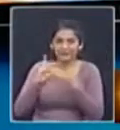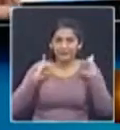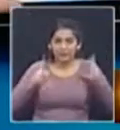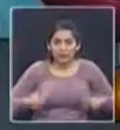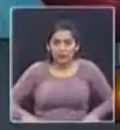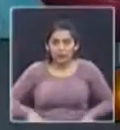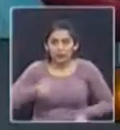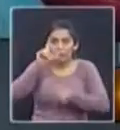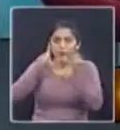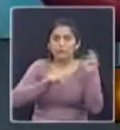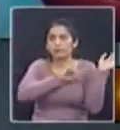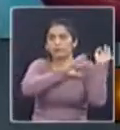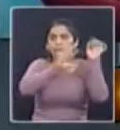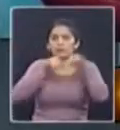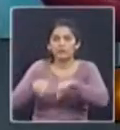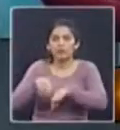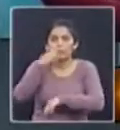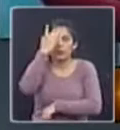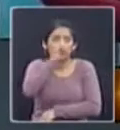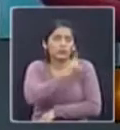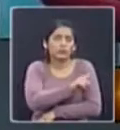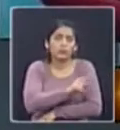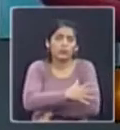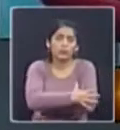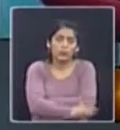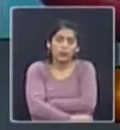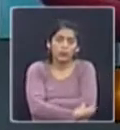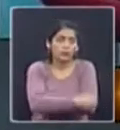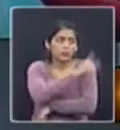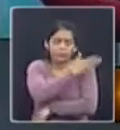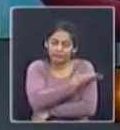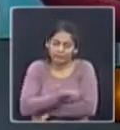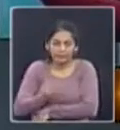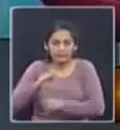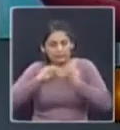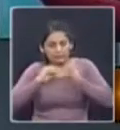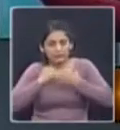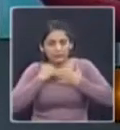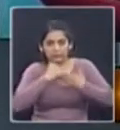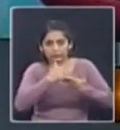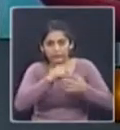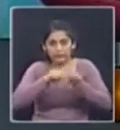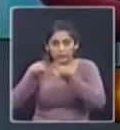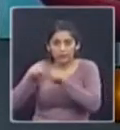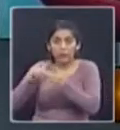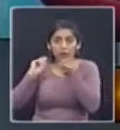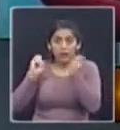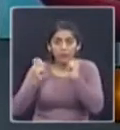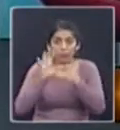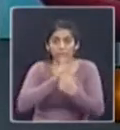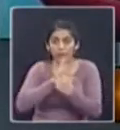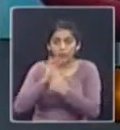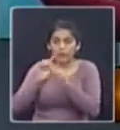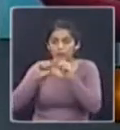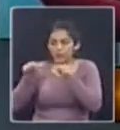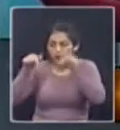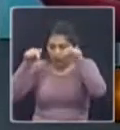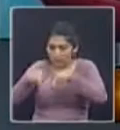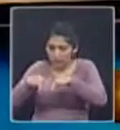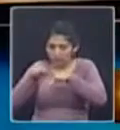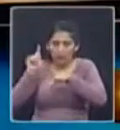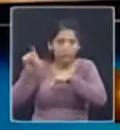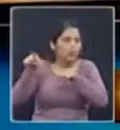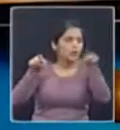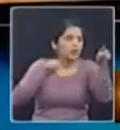gente que no conocía eso se mantiene son ferias itinerantes que vamos rotando en puntos de guayaquil donde hay vecinos realmente